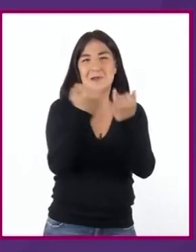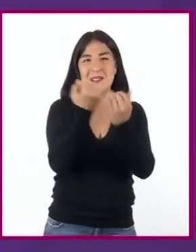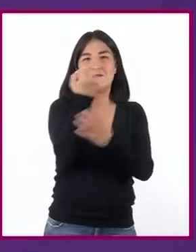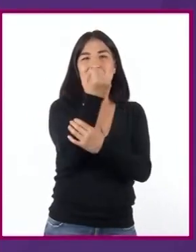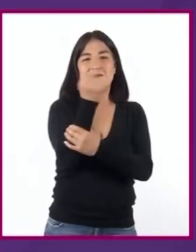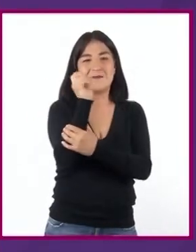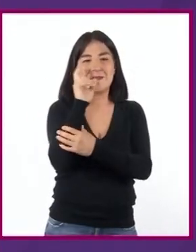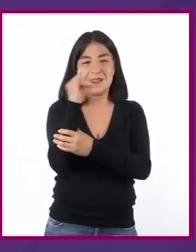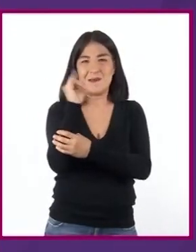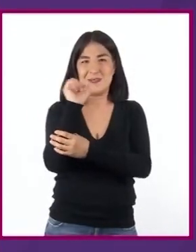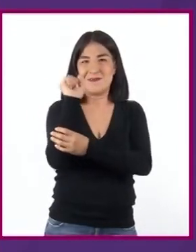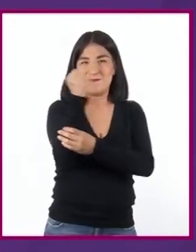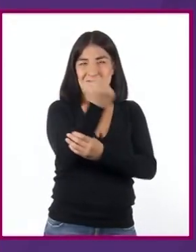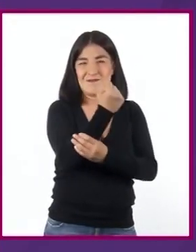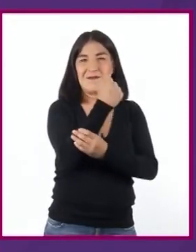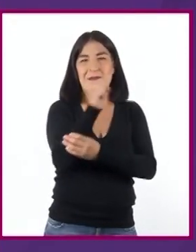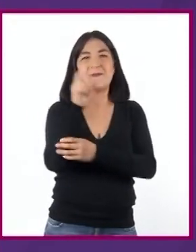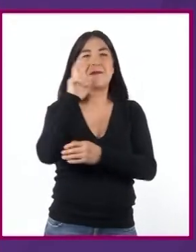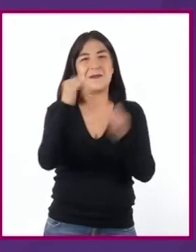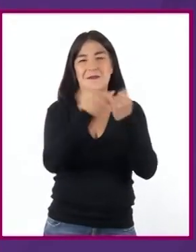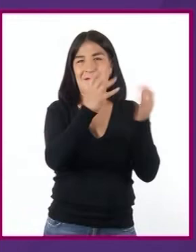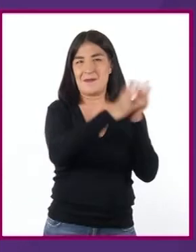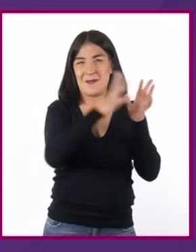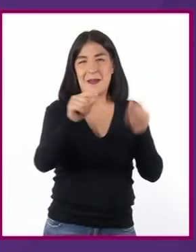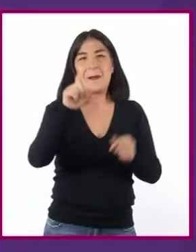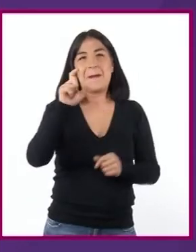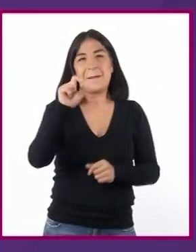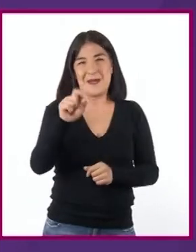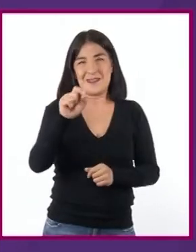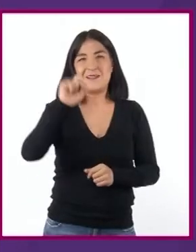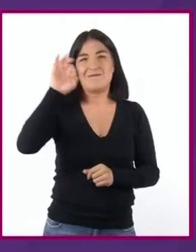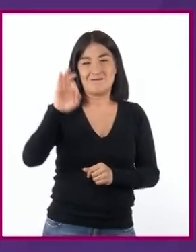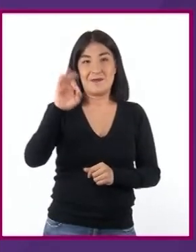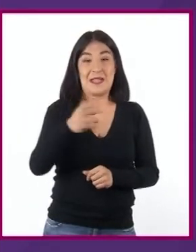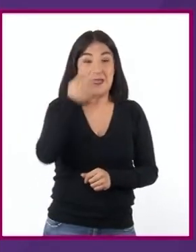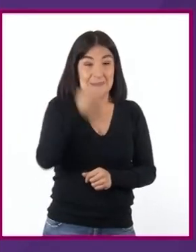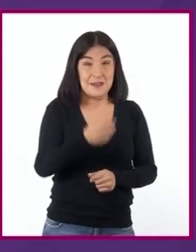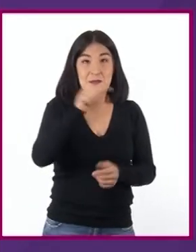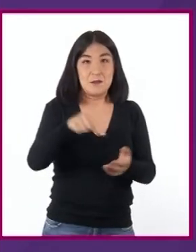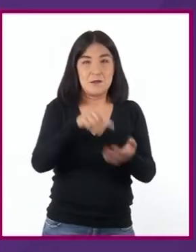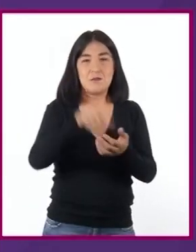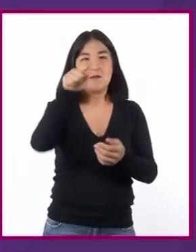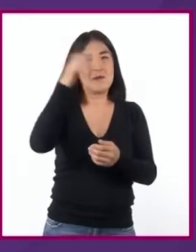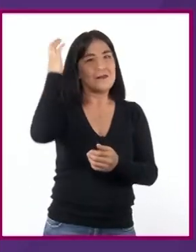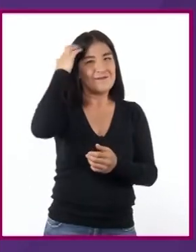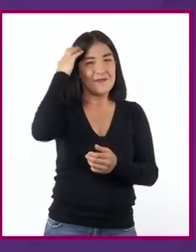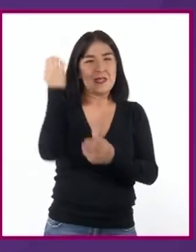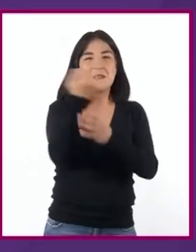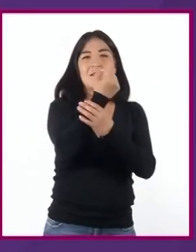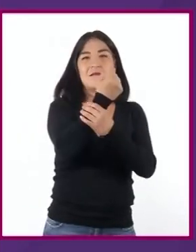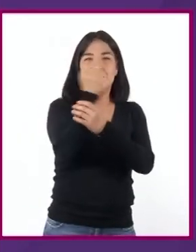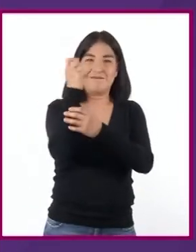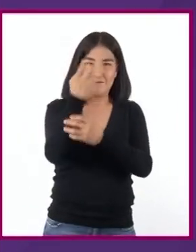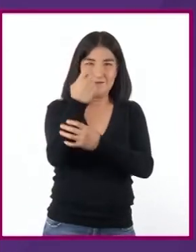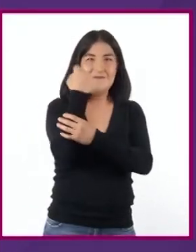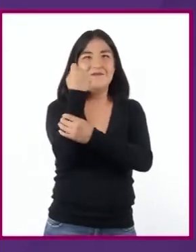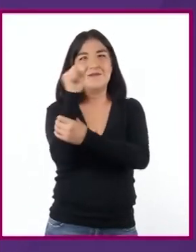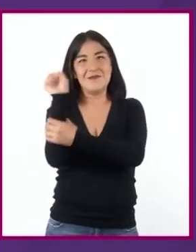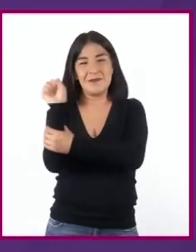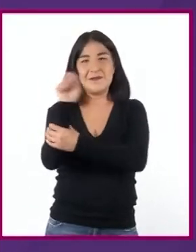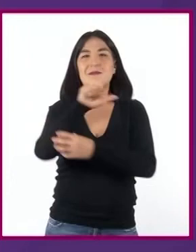y el pie izquierdo unos 20 grados. Desde esa posición giras tu cabeza hacia el lado derecho y